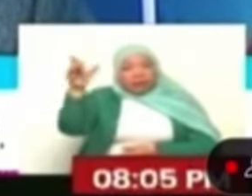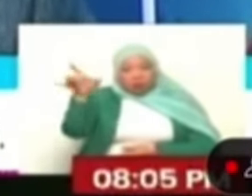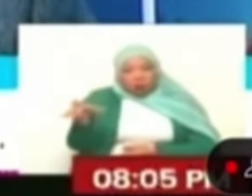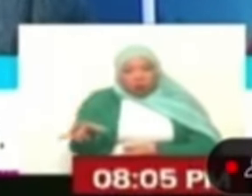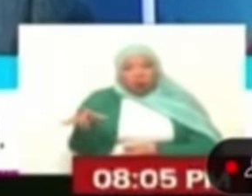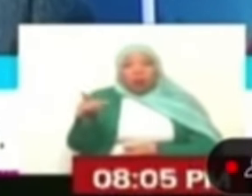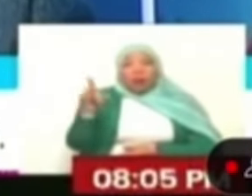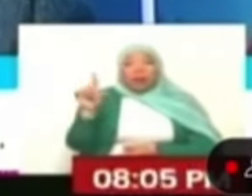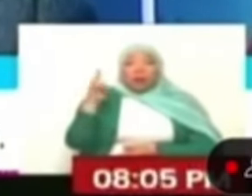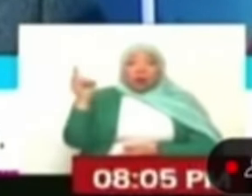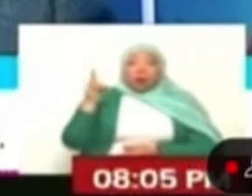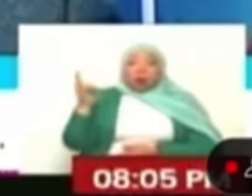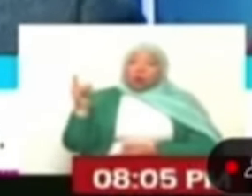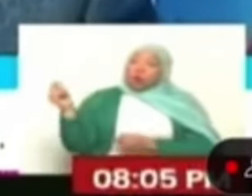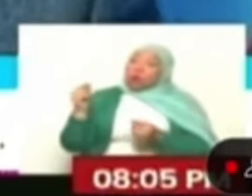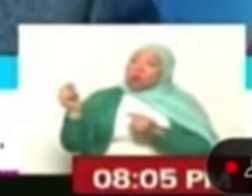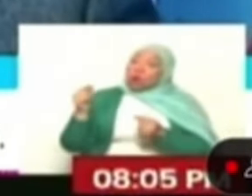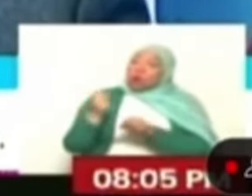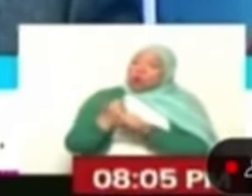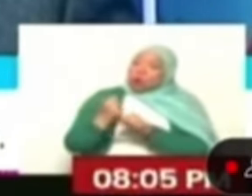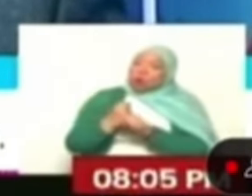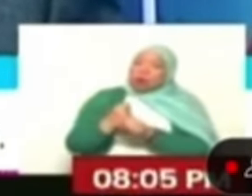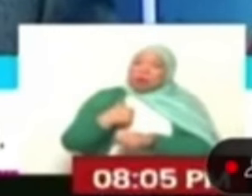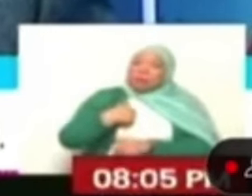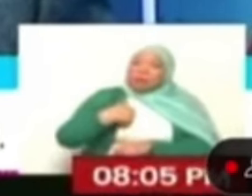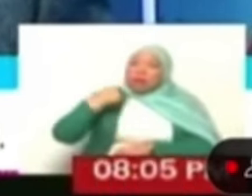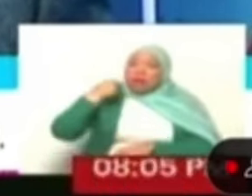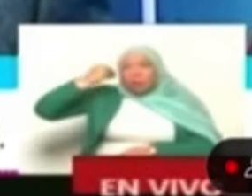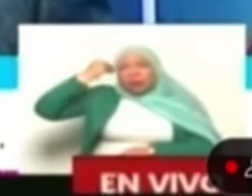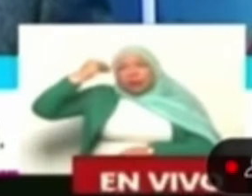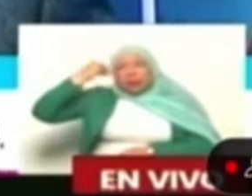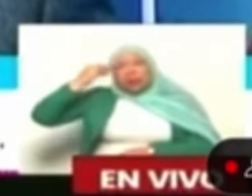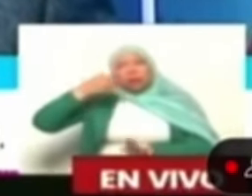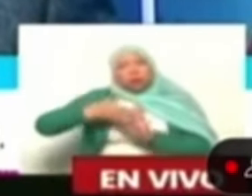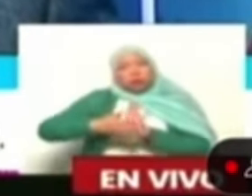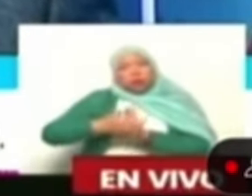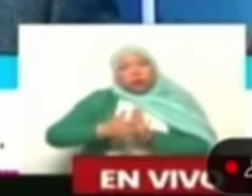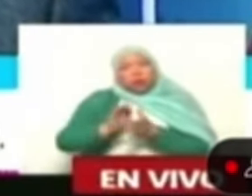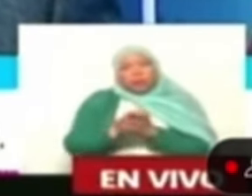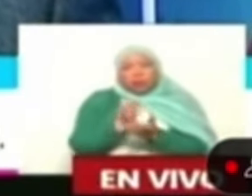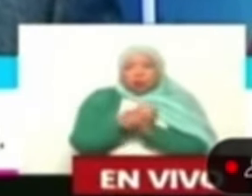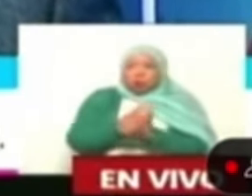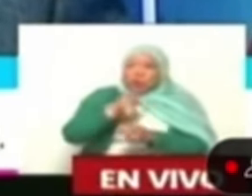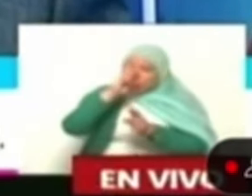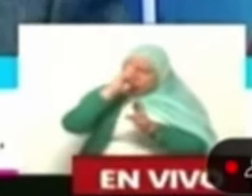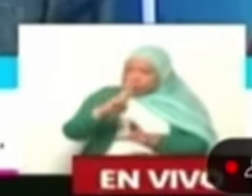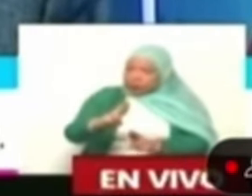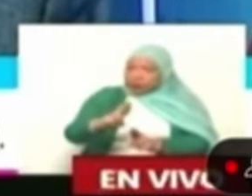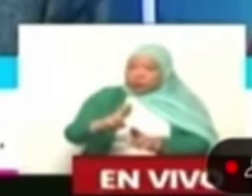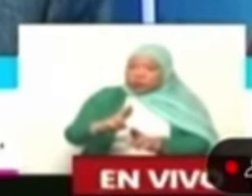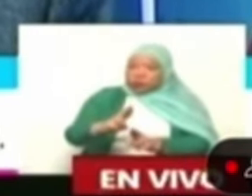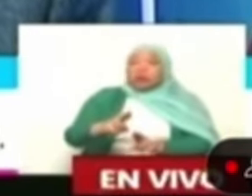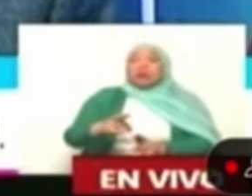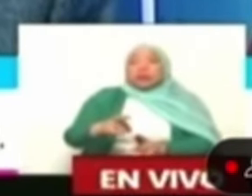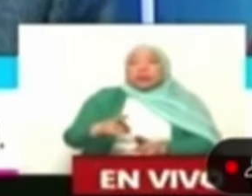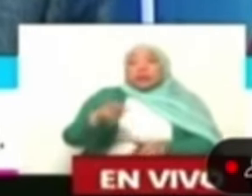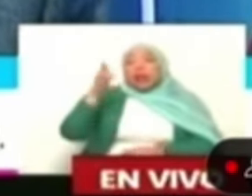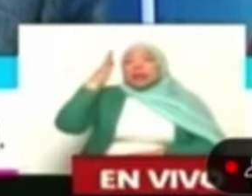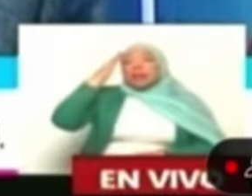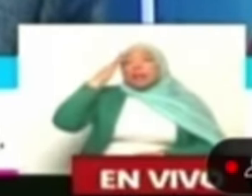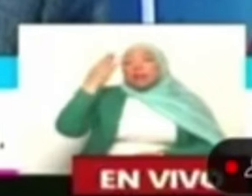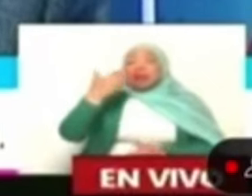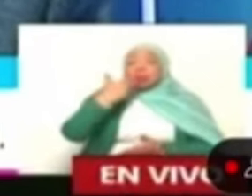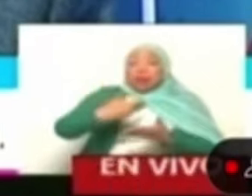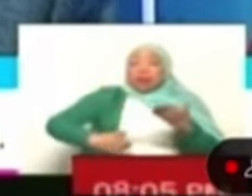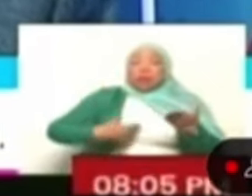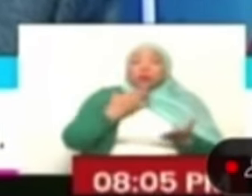estuve conversando con ellos y diciéndole mis apreciaciones con respeto, con cariño, sabiendo de este informe que ya había